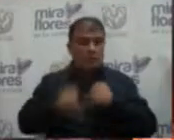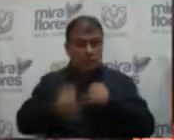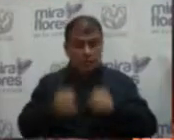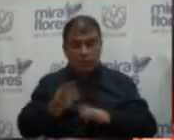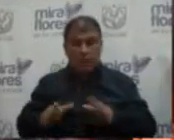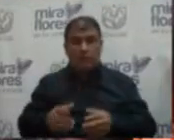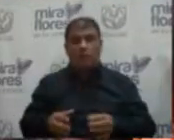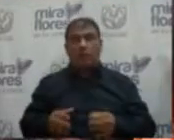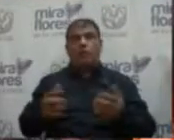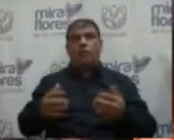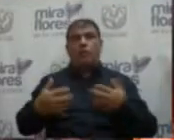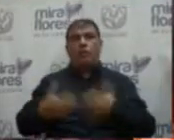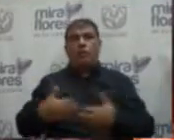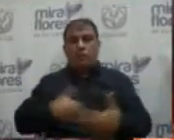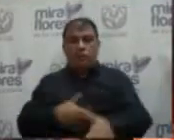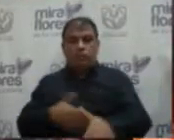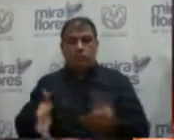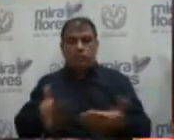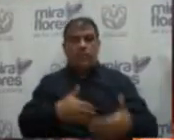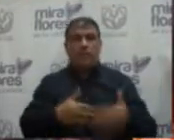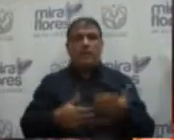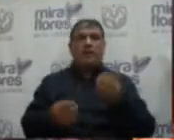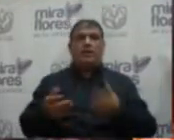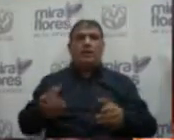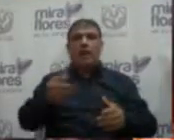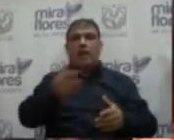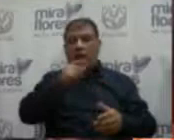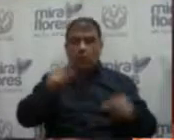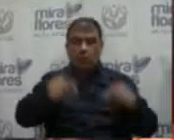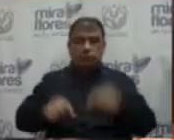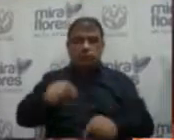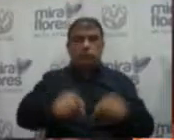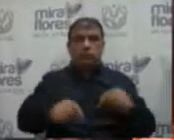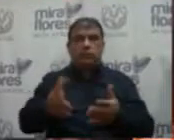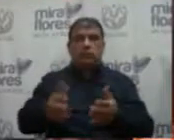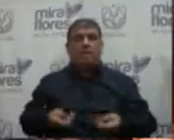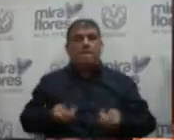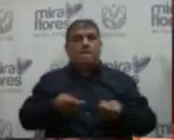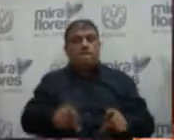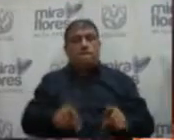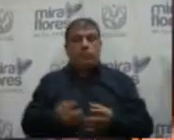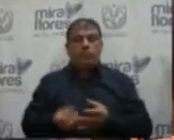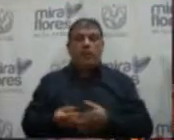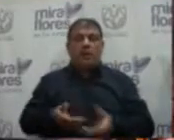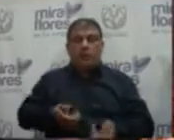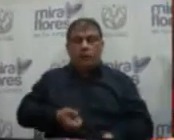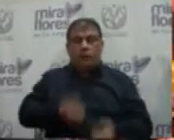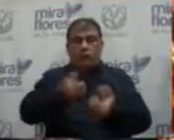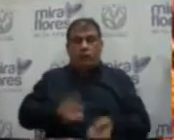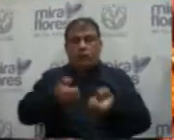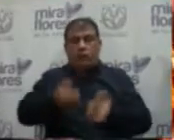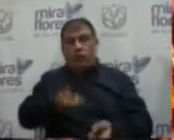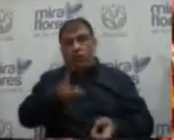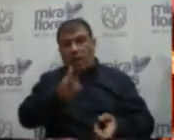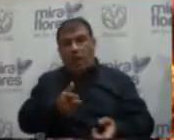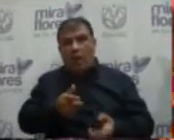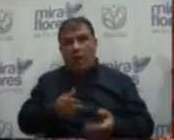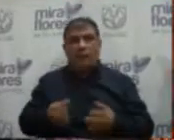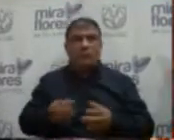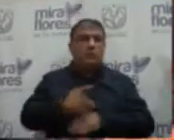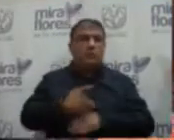finalmente una planta de tratamiento de agua que permitirá regar el 30% de los parques del distrito con agua